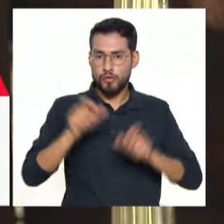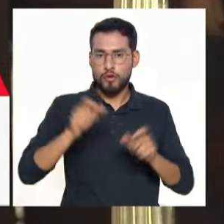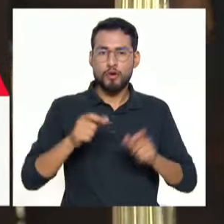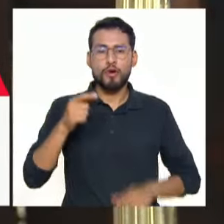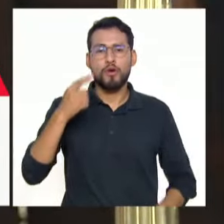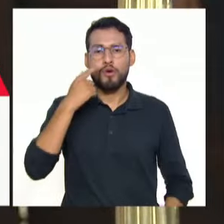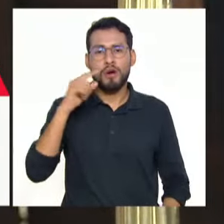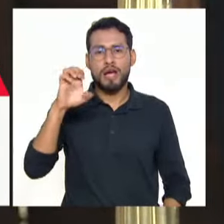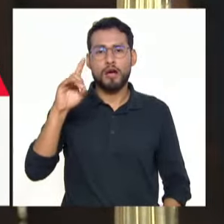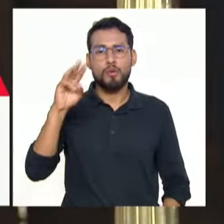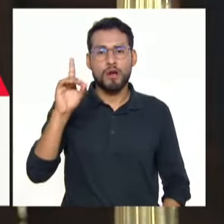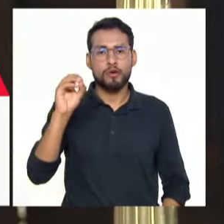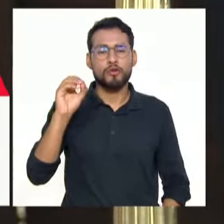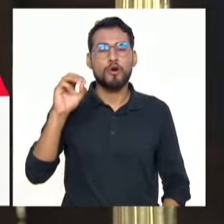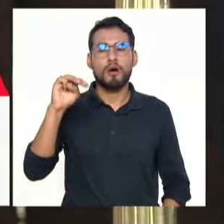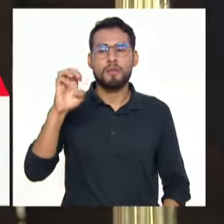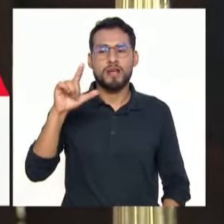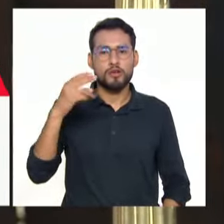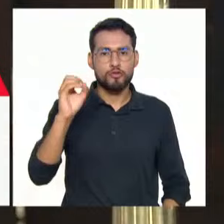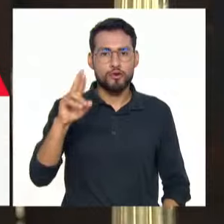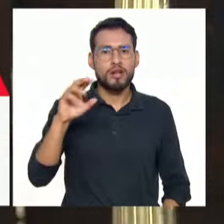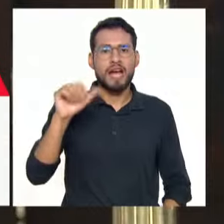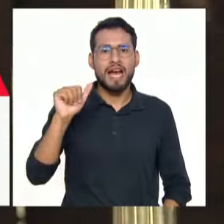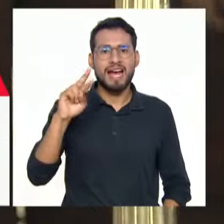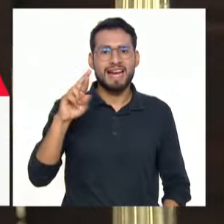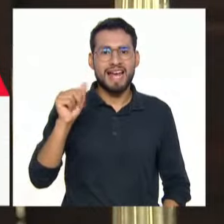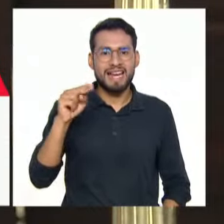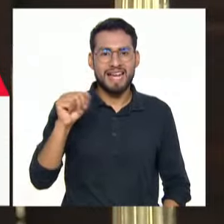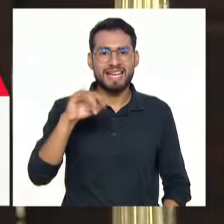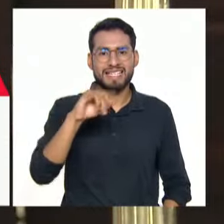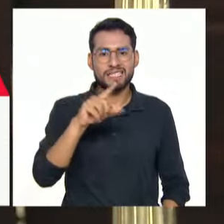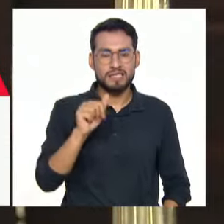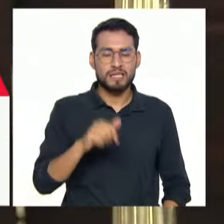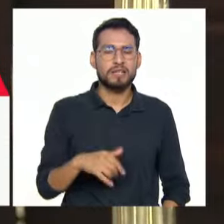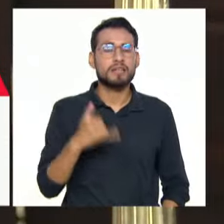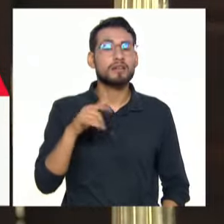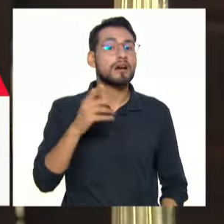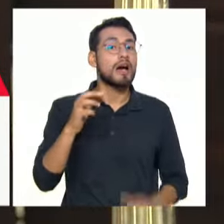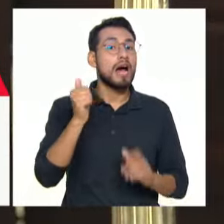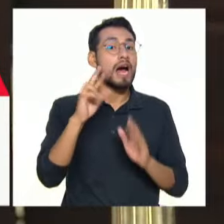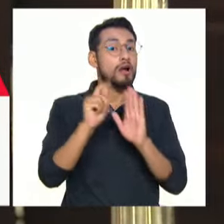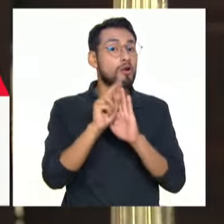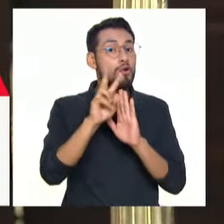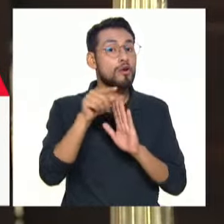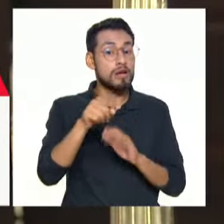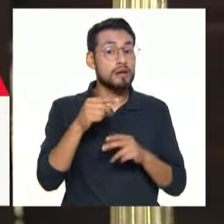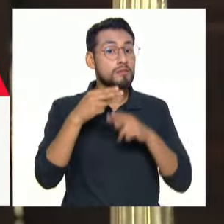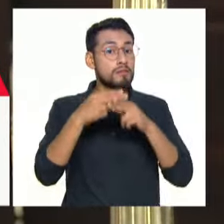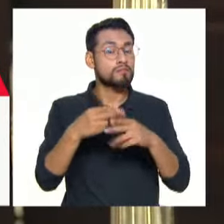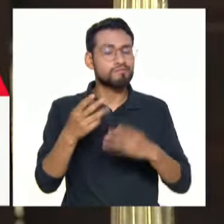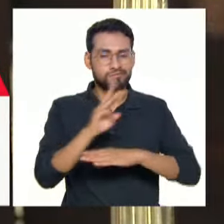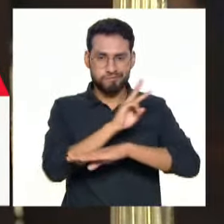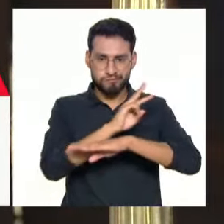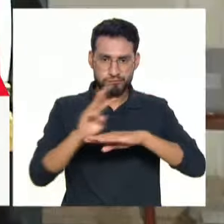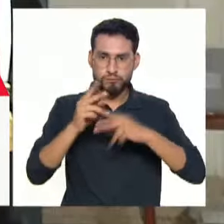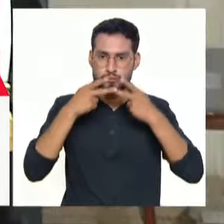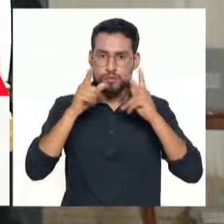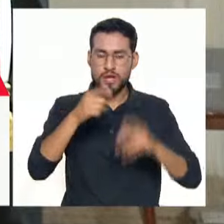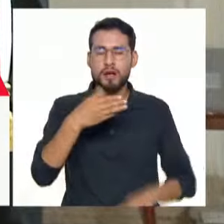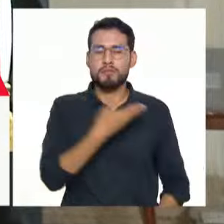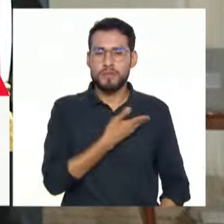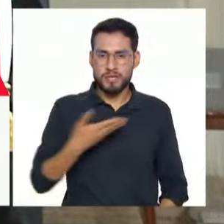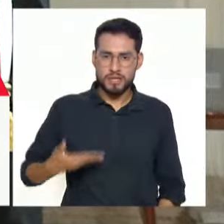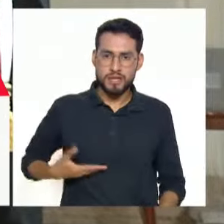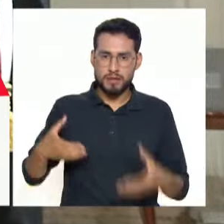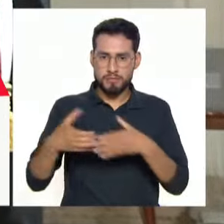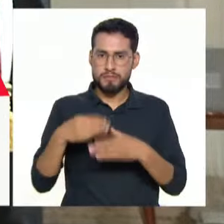al señor Eduardo Melchor Arana Isa. Artículo 2. La declaración jurada del ministro nombrado es publicada en la página web de la Presidencia